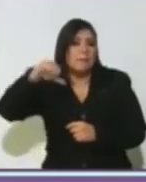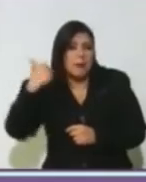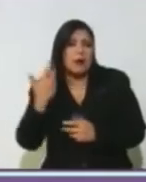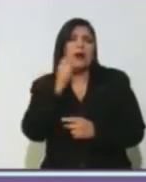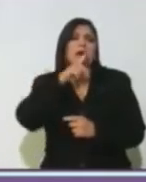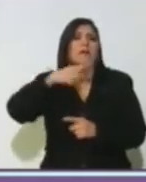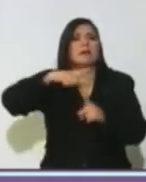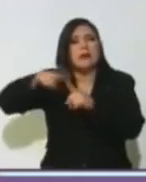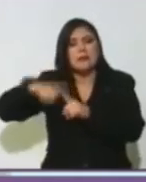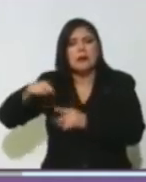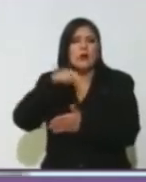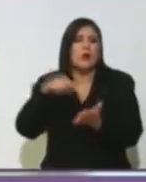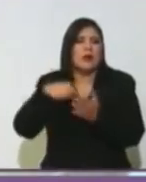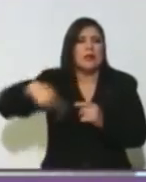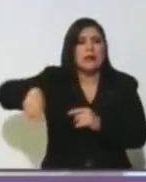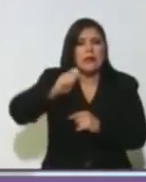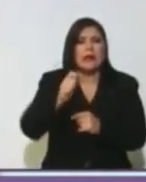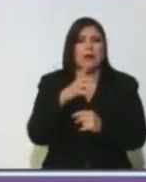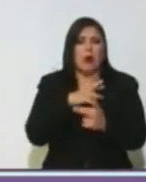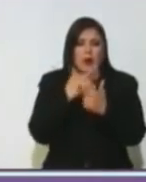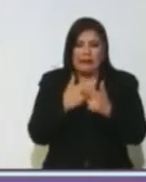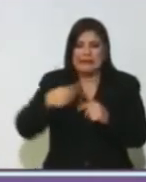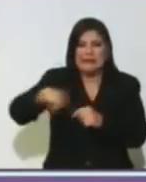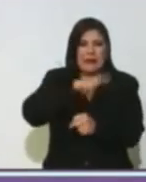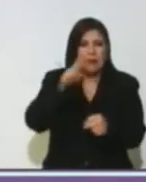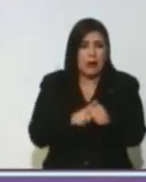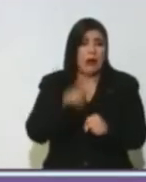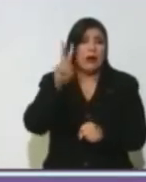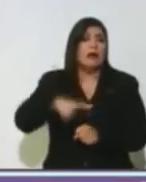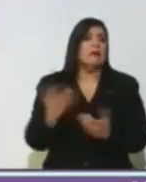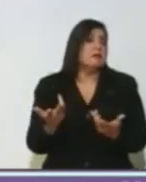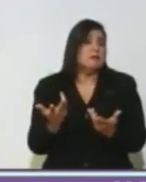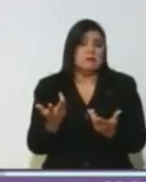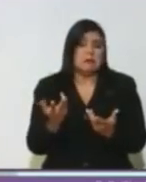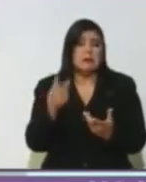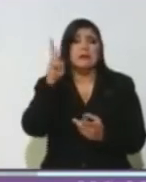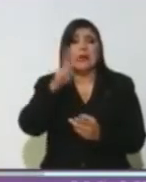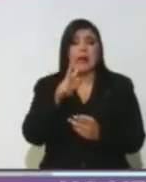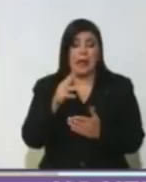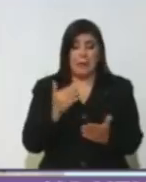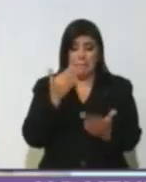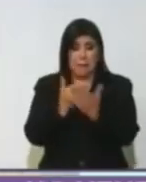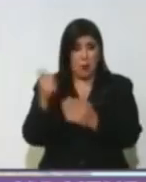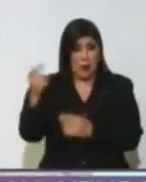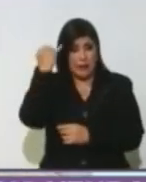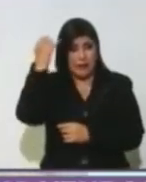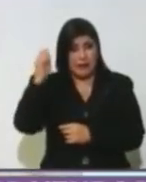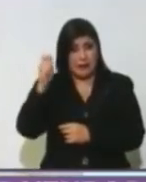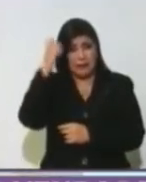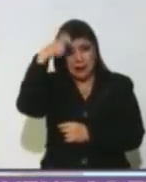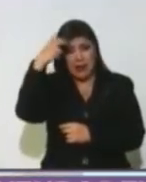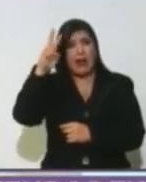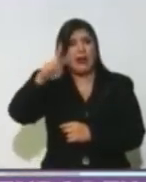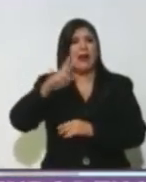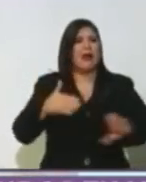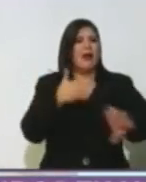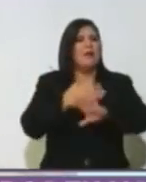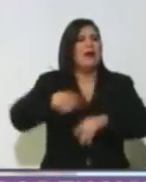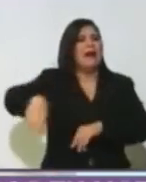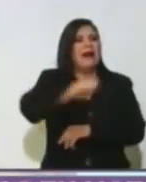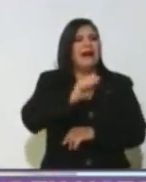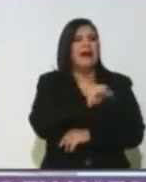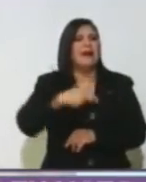de las reservas naturales son los campeones la propuesta de mikel arriola atenta contra la inteligencia y la nueva